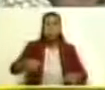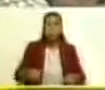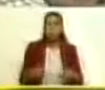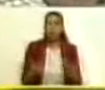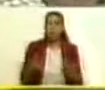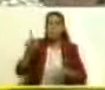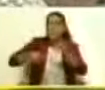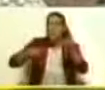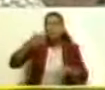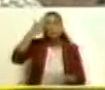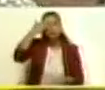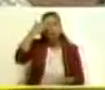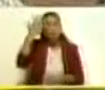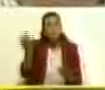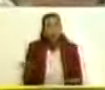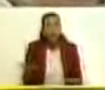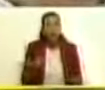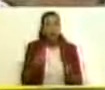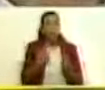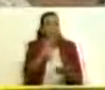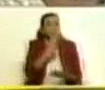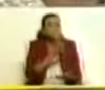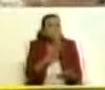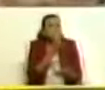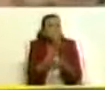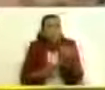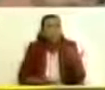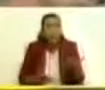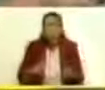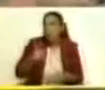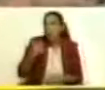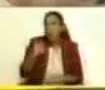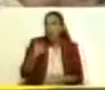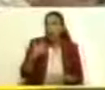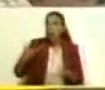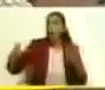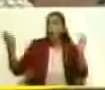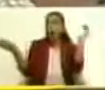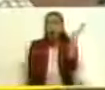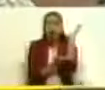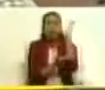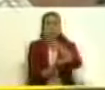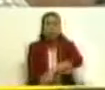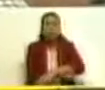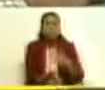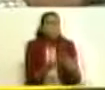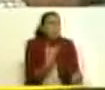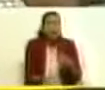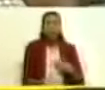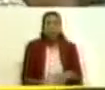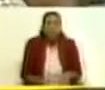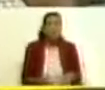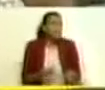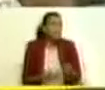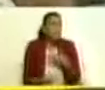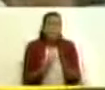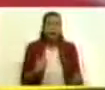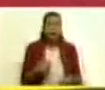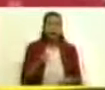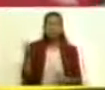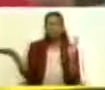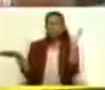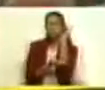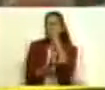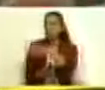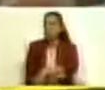pie sabemos y nos damos cuenta que cualquiera viene a cortar un árbol y no pasa nada, que cualquiera